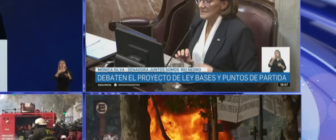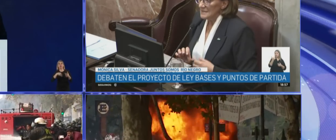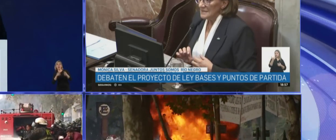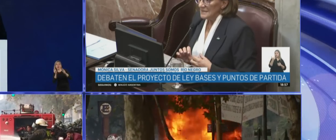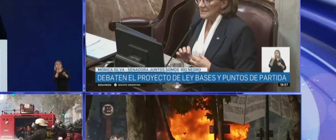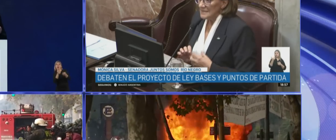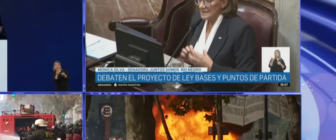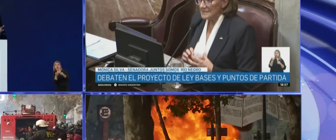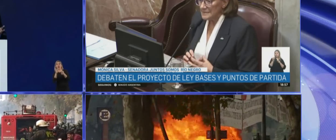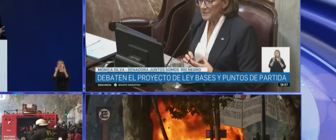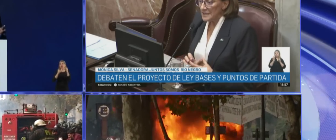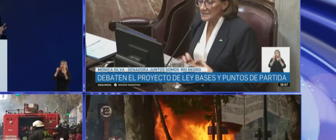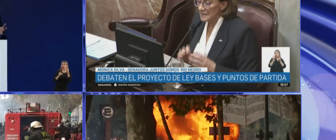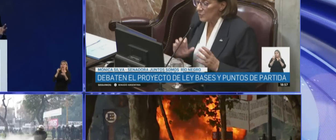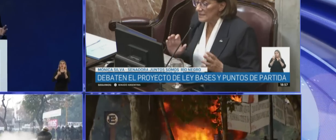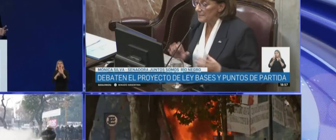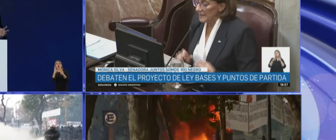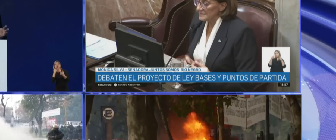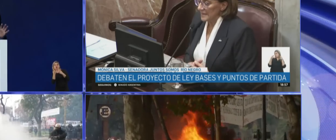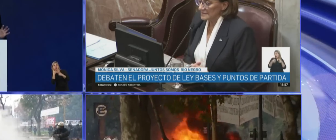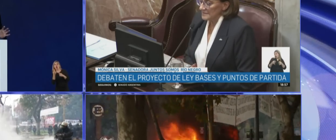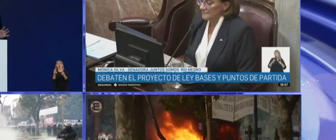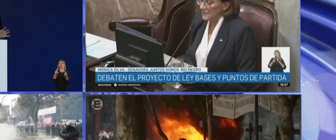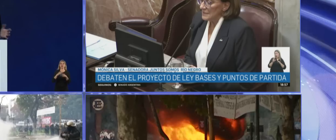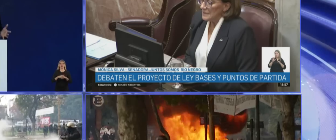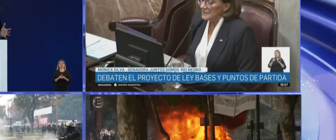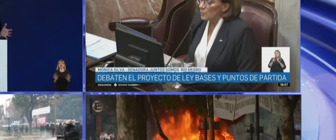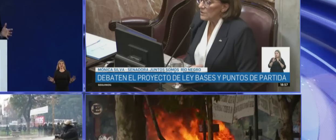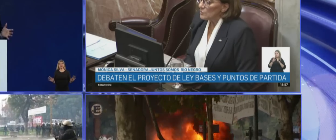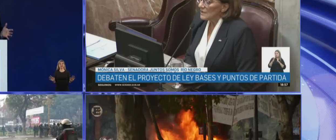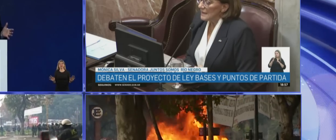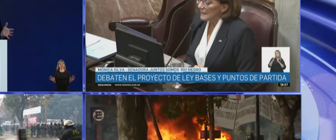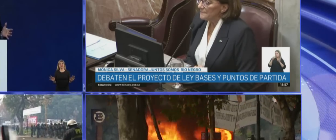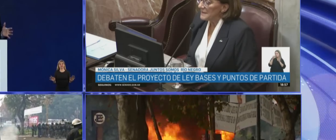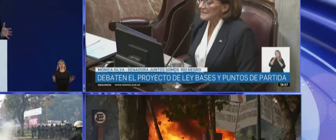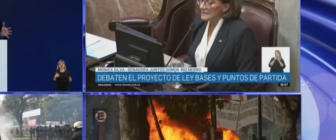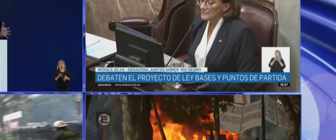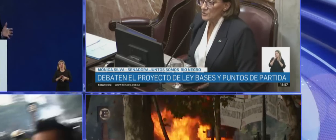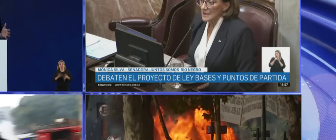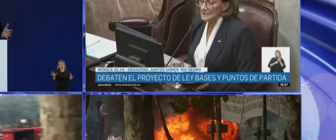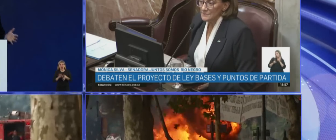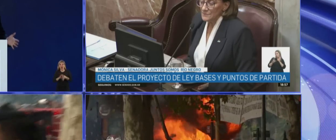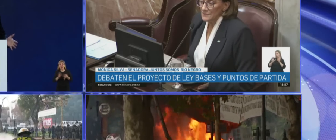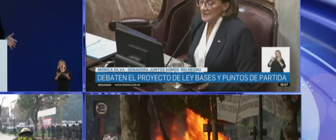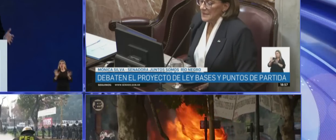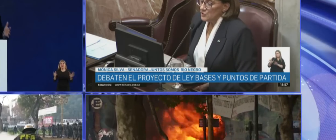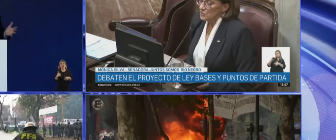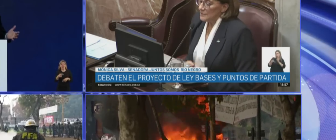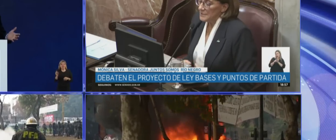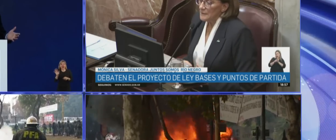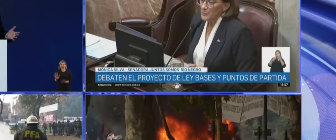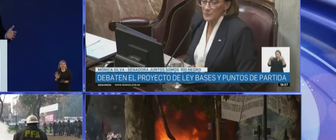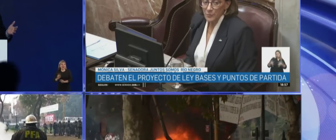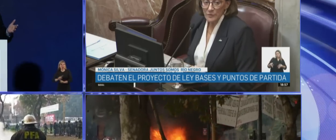tal precio, que hay que controlar el otro. Muchachos, soy liberal libertario, yo no voy a hacer ese tipo de porquerías, yo creo